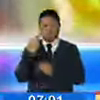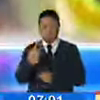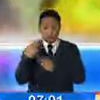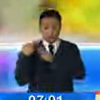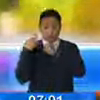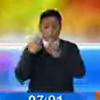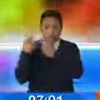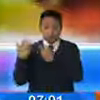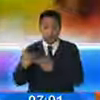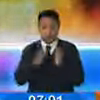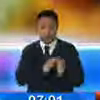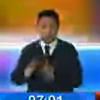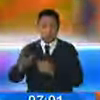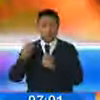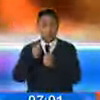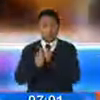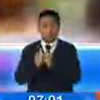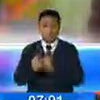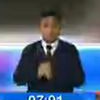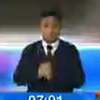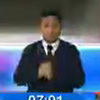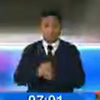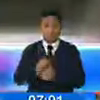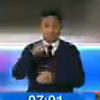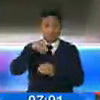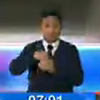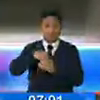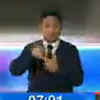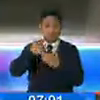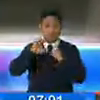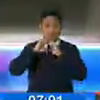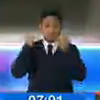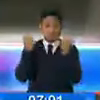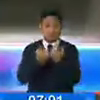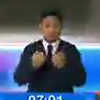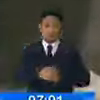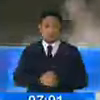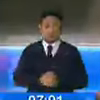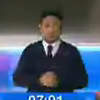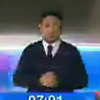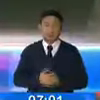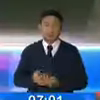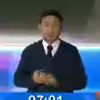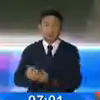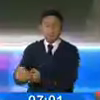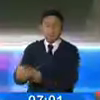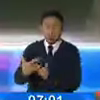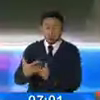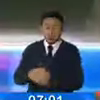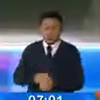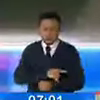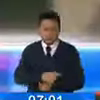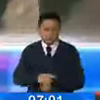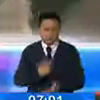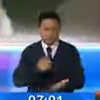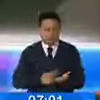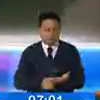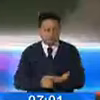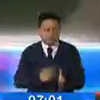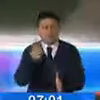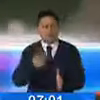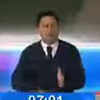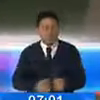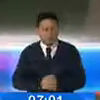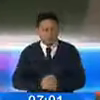por las agresiones dentro del estadio. Estamos pasando este rato los informes para determinar las causas que generen posibles sanciones,